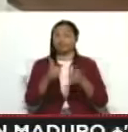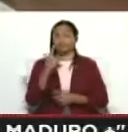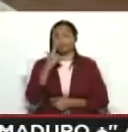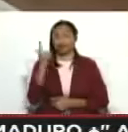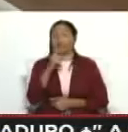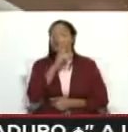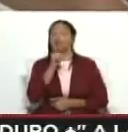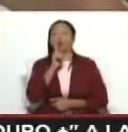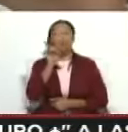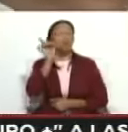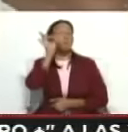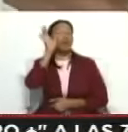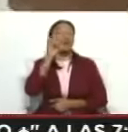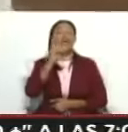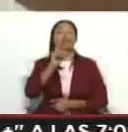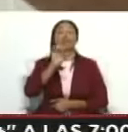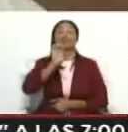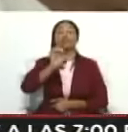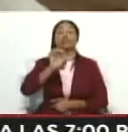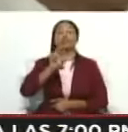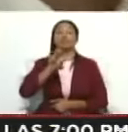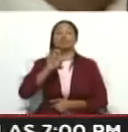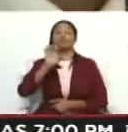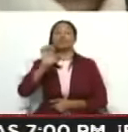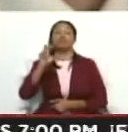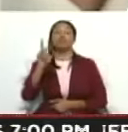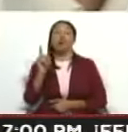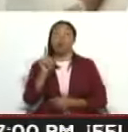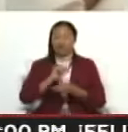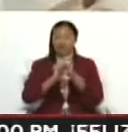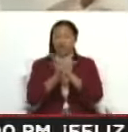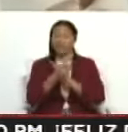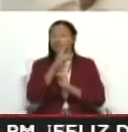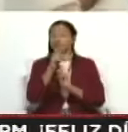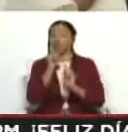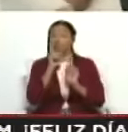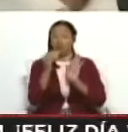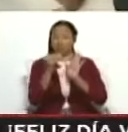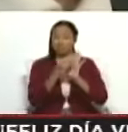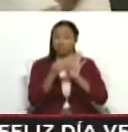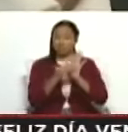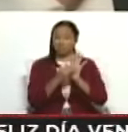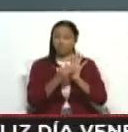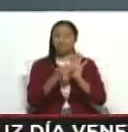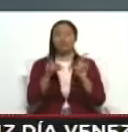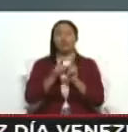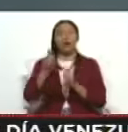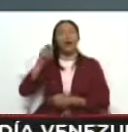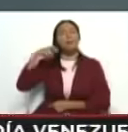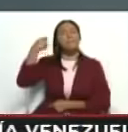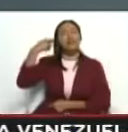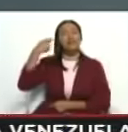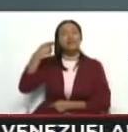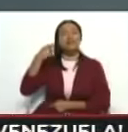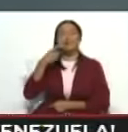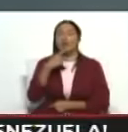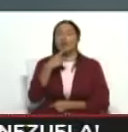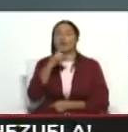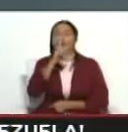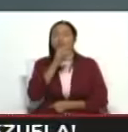sea, ¿qué es eso? Silver y Derek. Eso parece como que en la película aquella Secreto de la